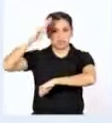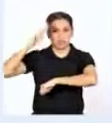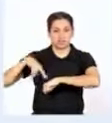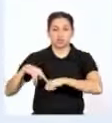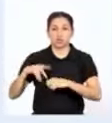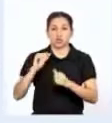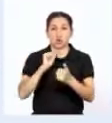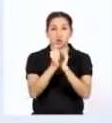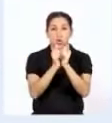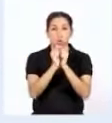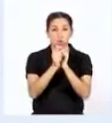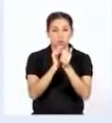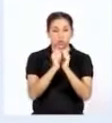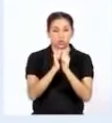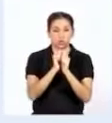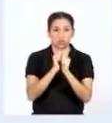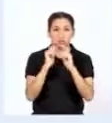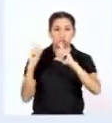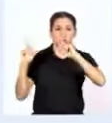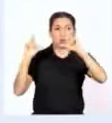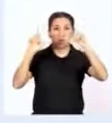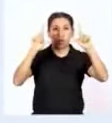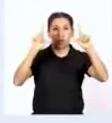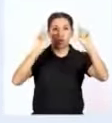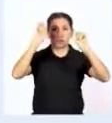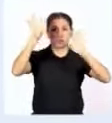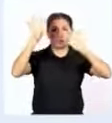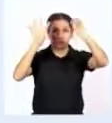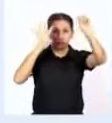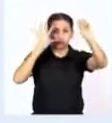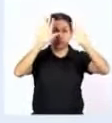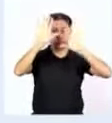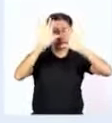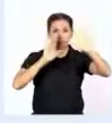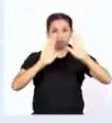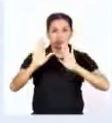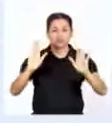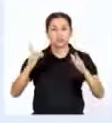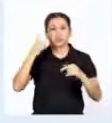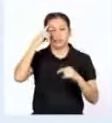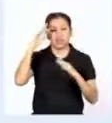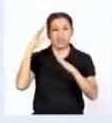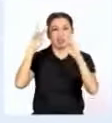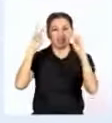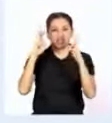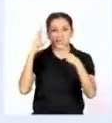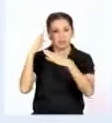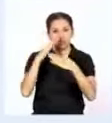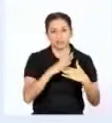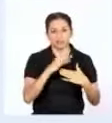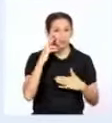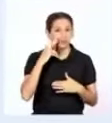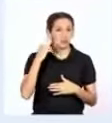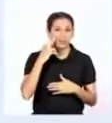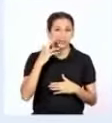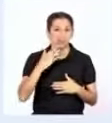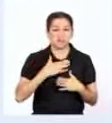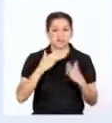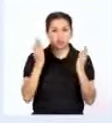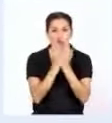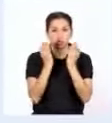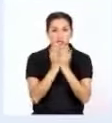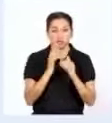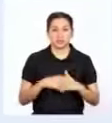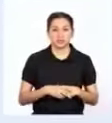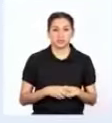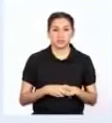región. Concurso de murales virtuales sobre la discriminación étnico-racial en